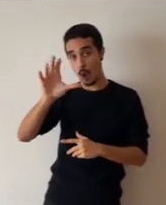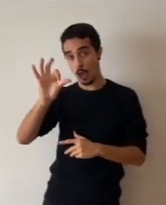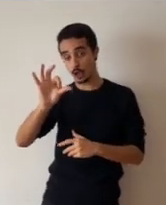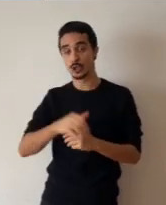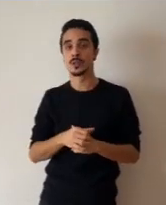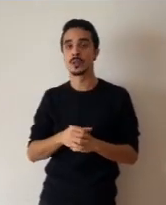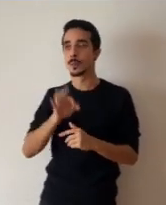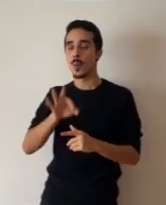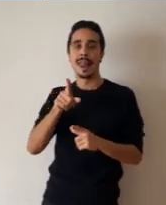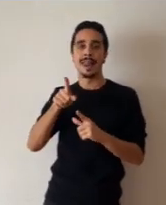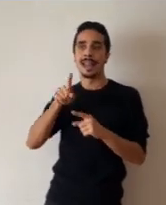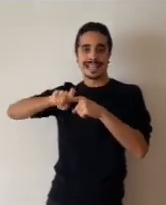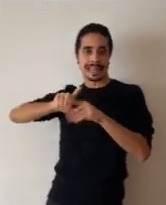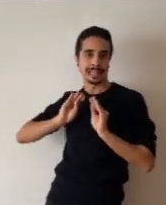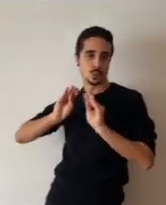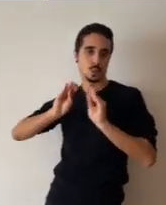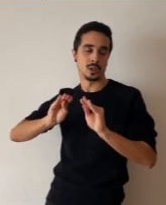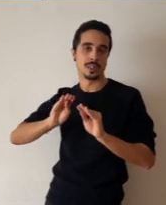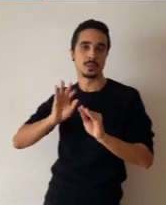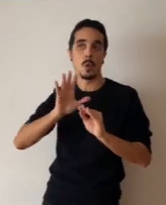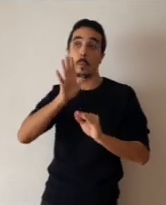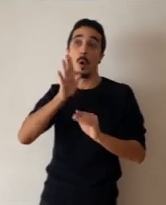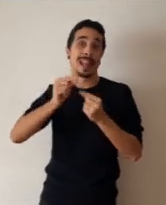por sus características ecográficas o por su